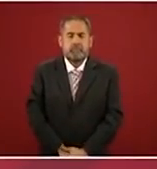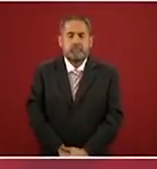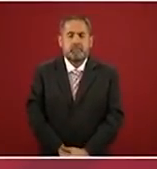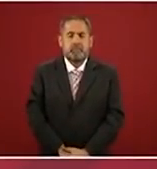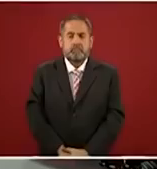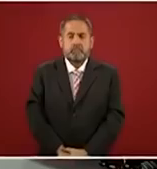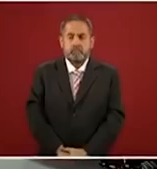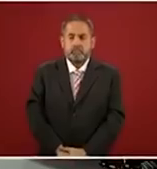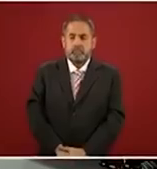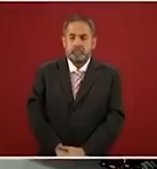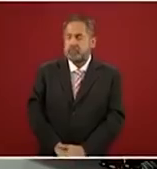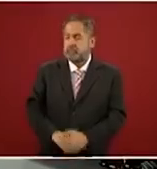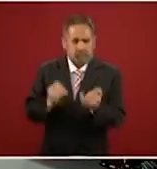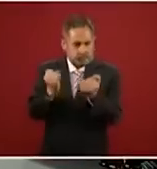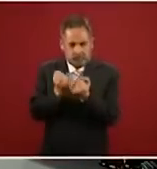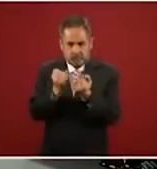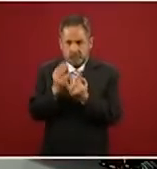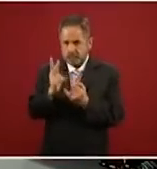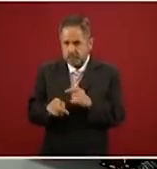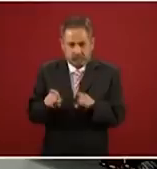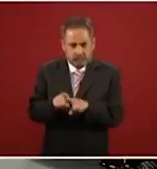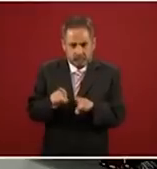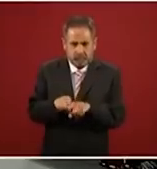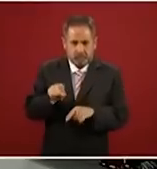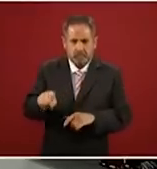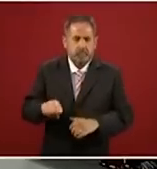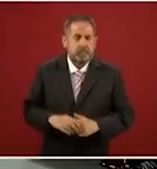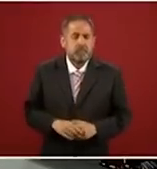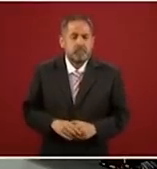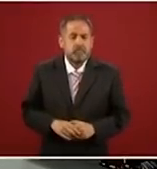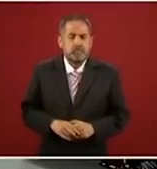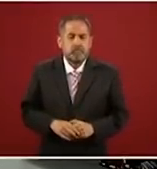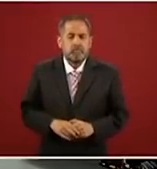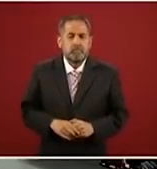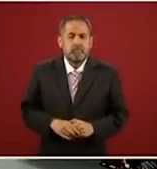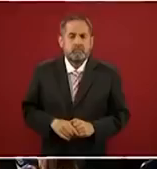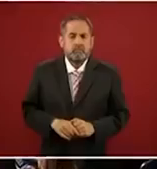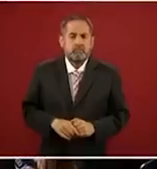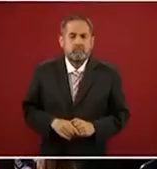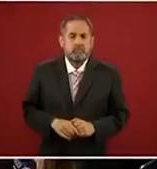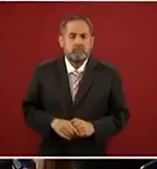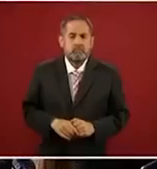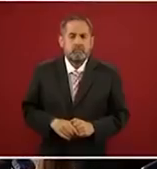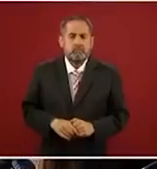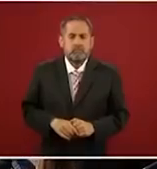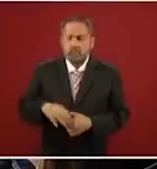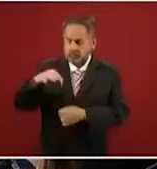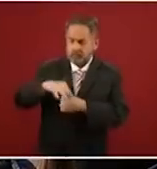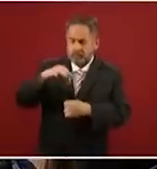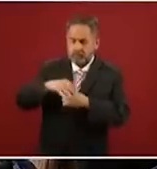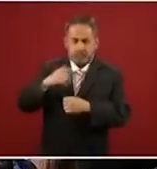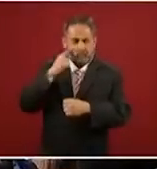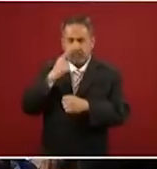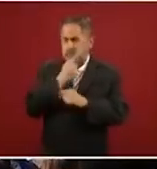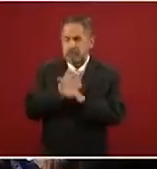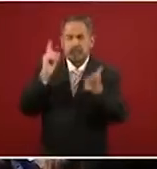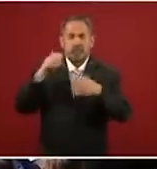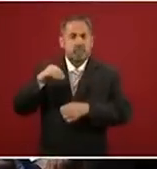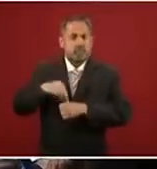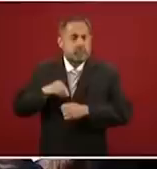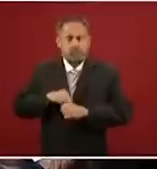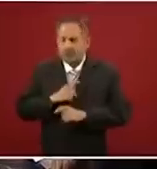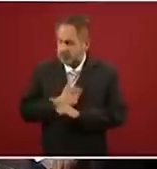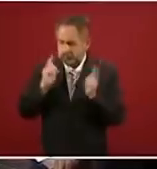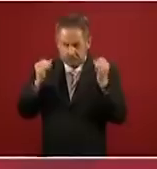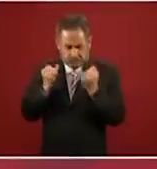igual lo mismo este voto libre secreto en el caso de los